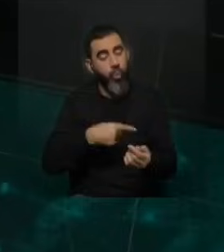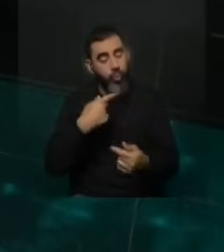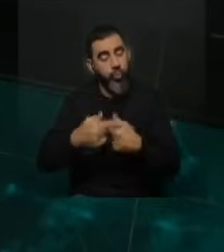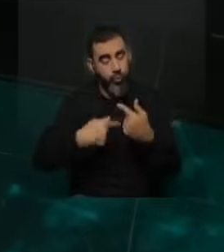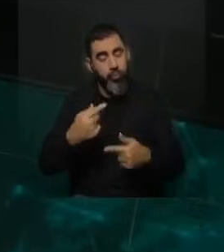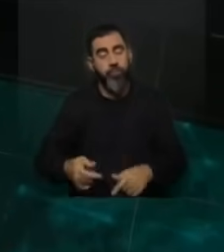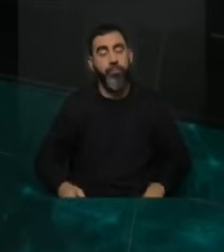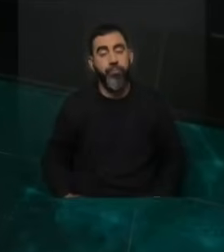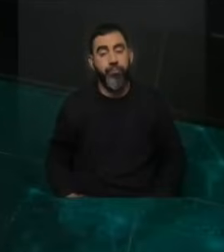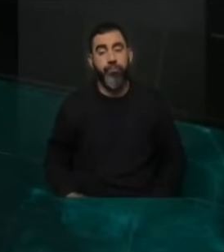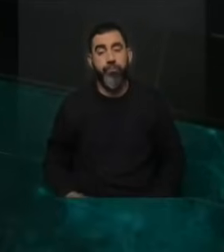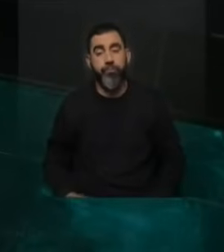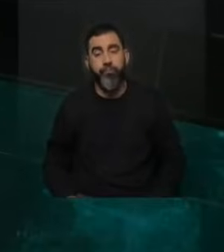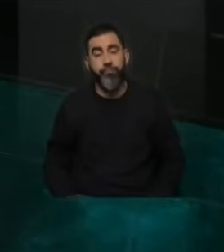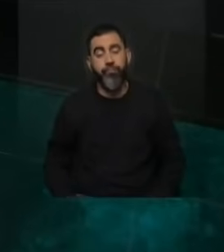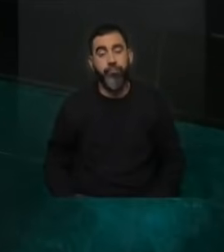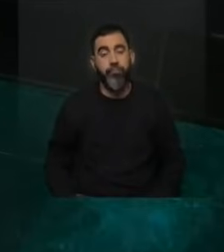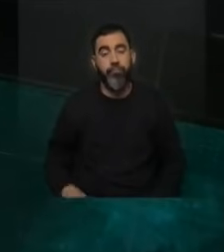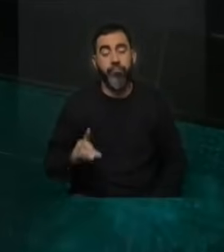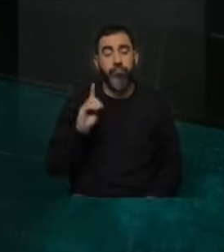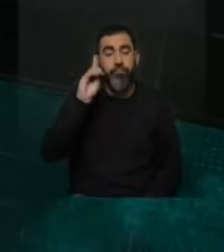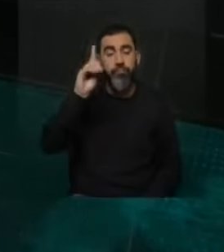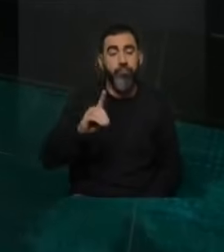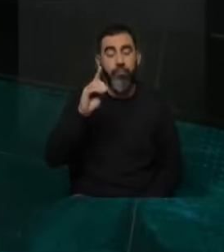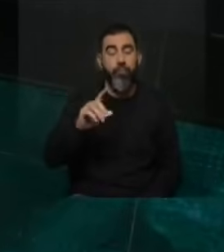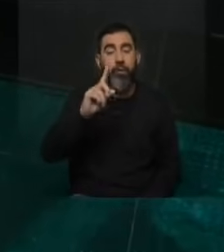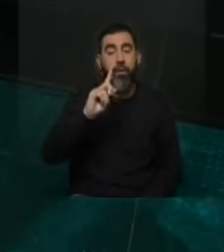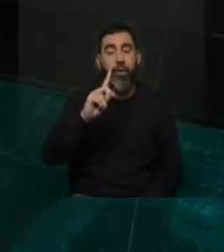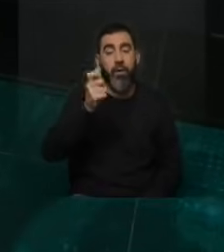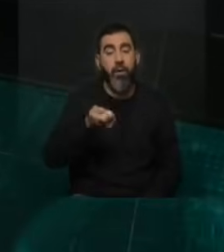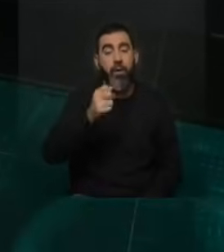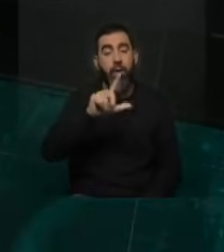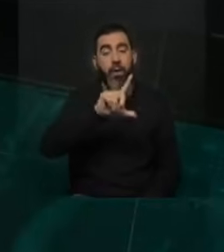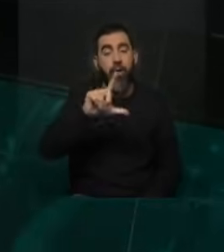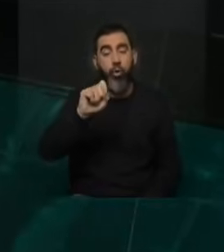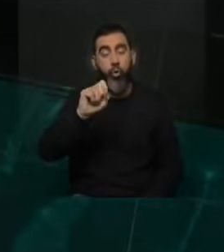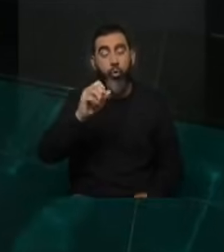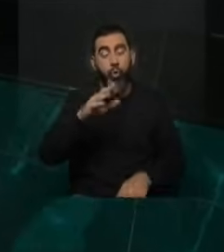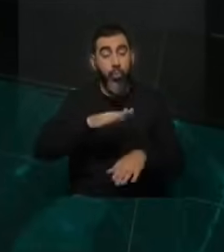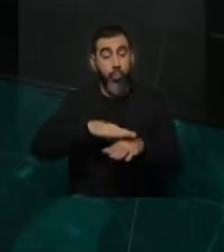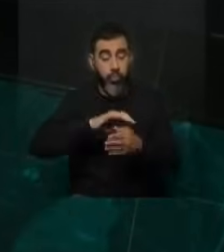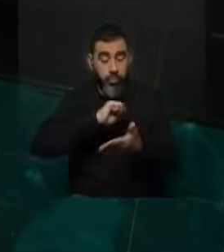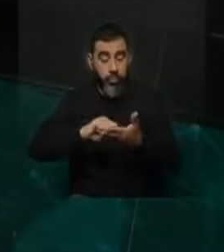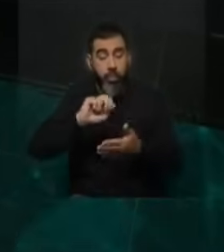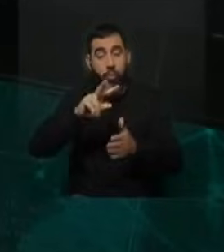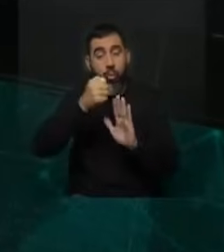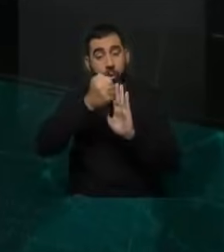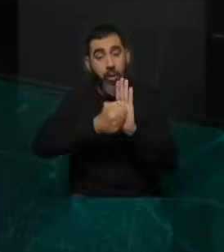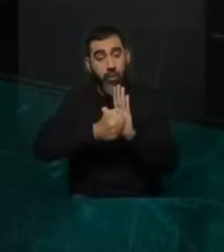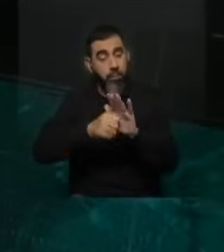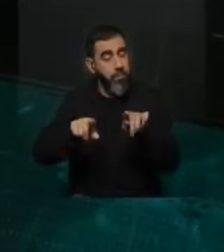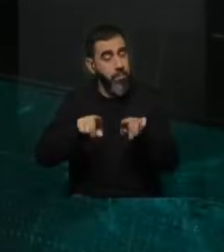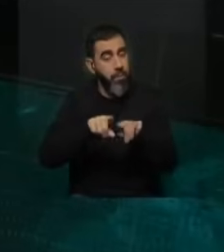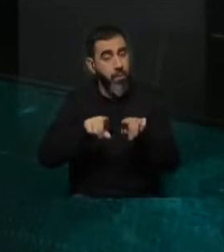en diferentes centros asistenciales Sí el diputado Luis galo que es autor de la iniciativa dijo que estos dos artículos van en consonancia